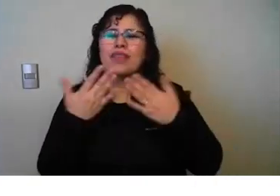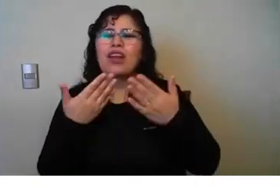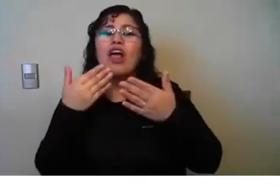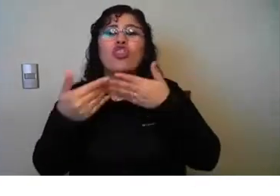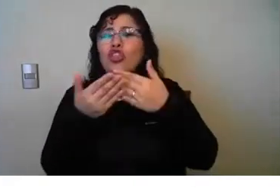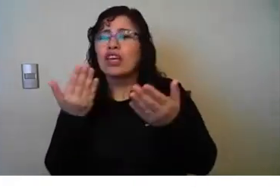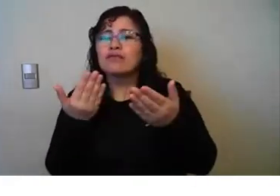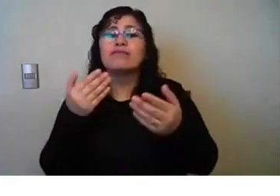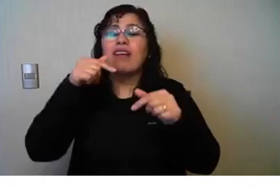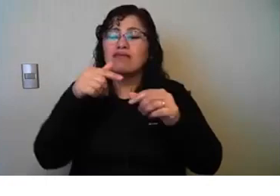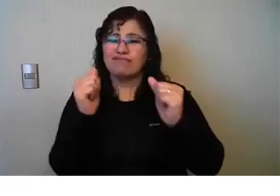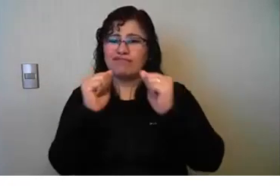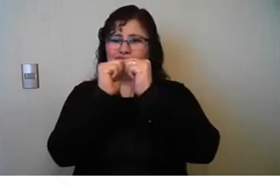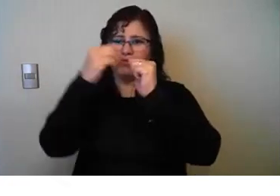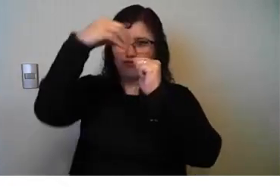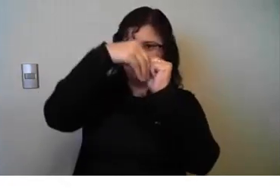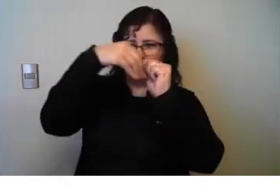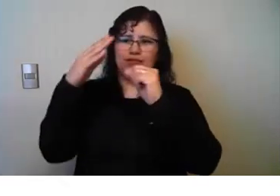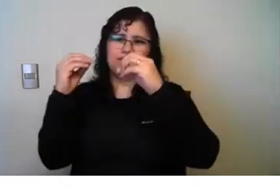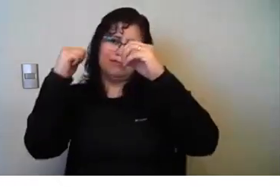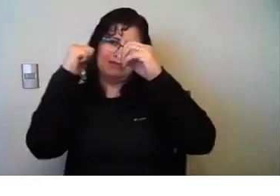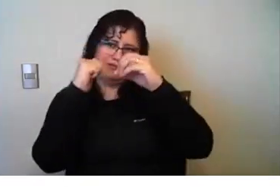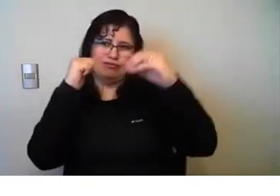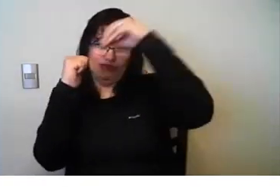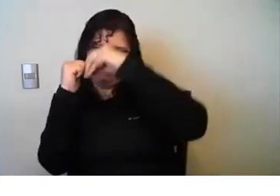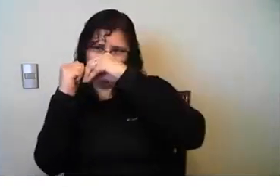cerebrales. Respecto a la configuración externa,